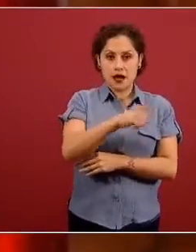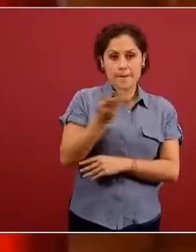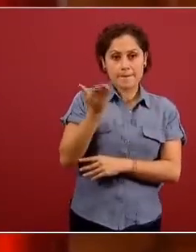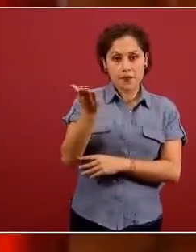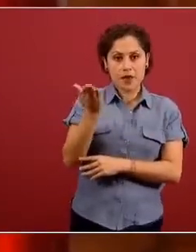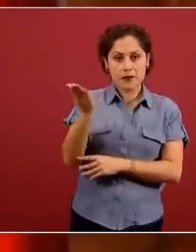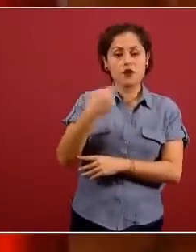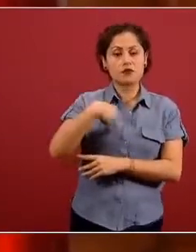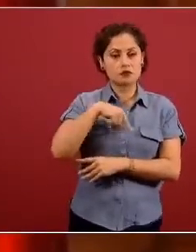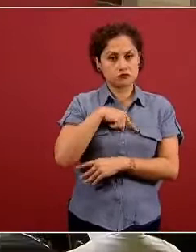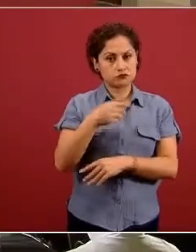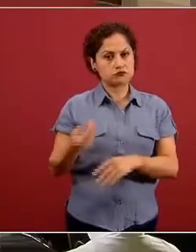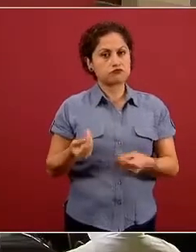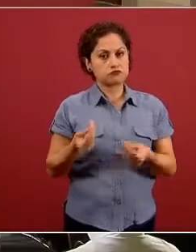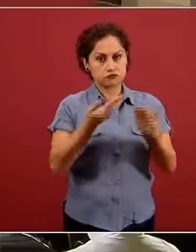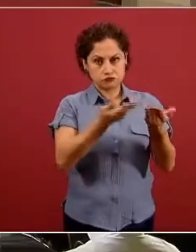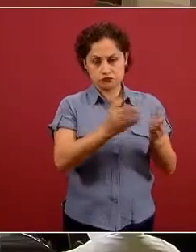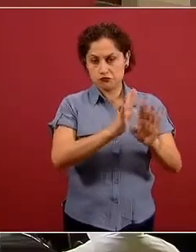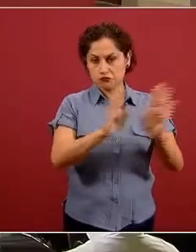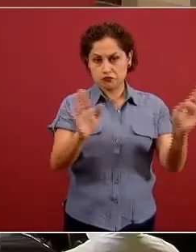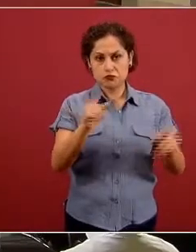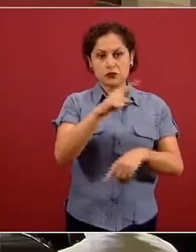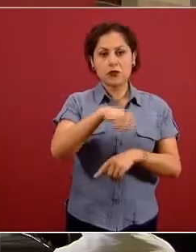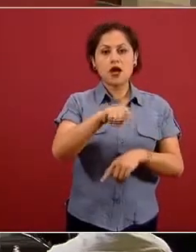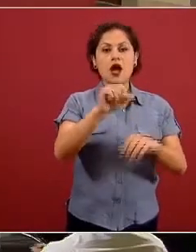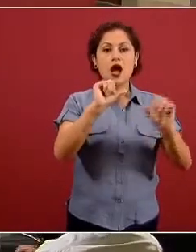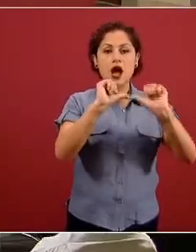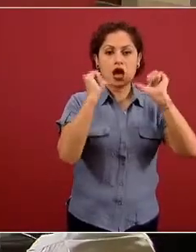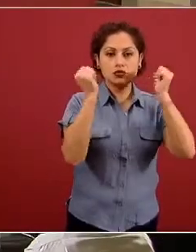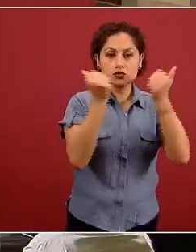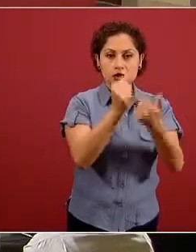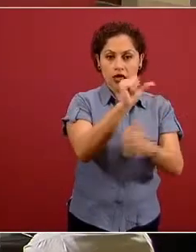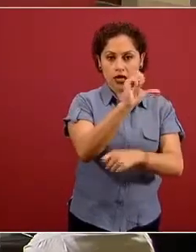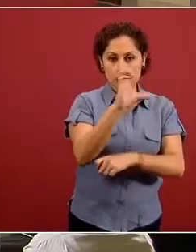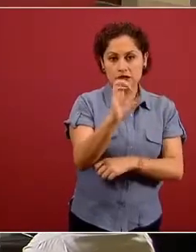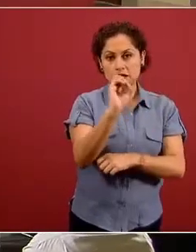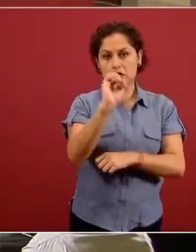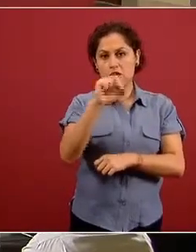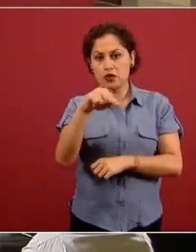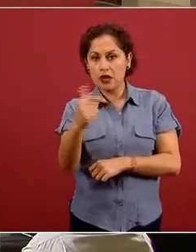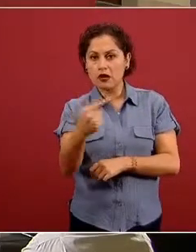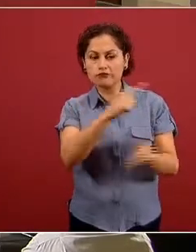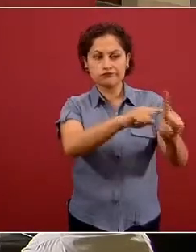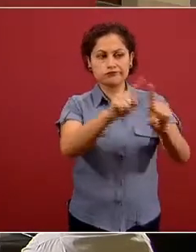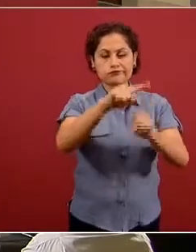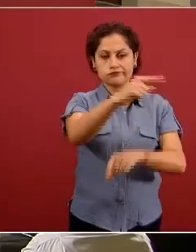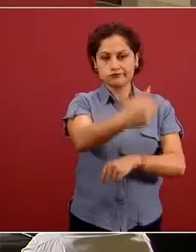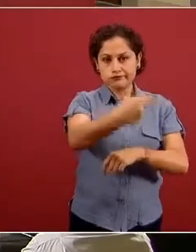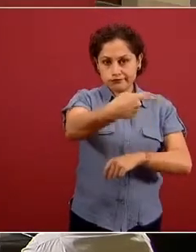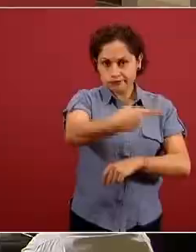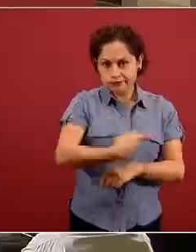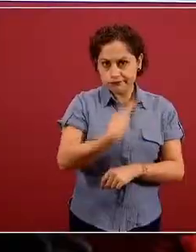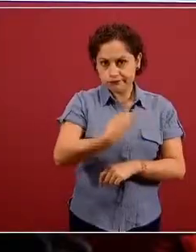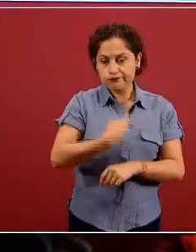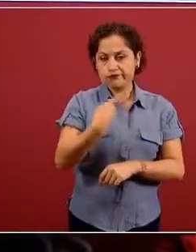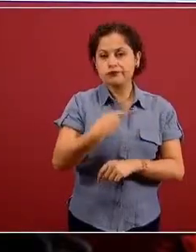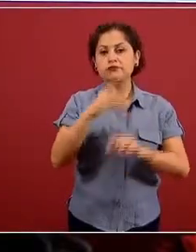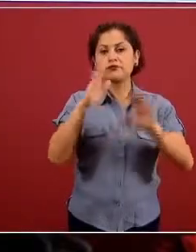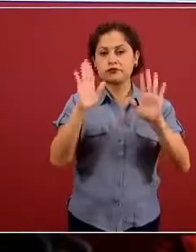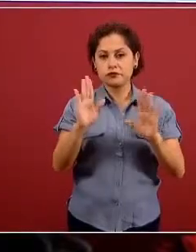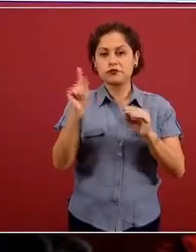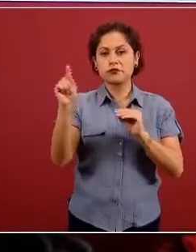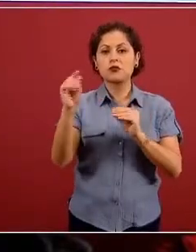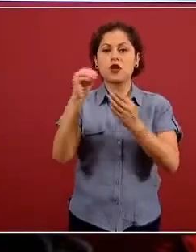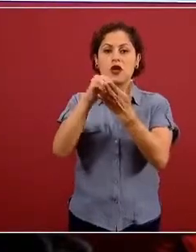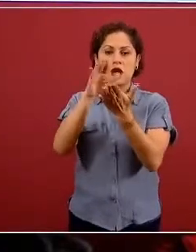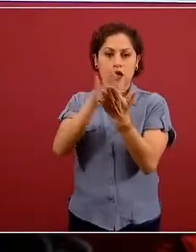solicitando estas personas desde la sociedad civil y que está a su disposición de forma anonimizada, pero